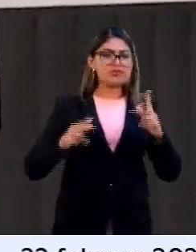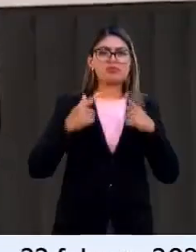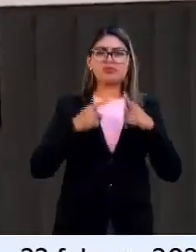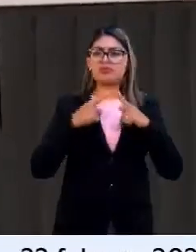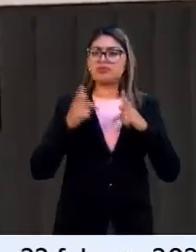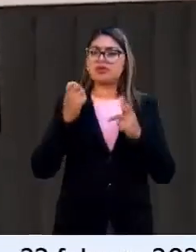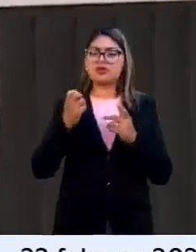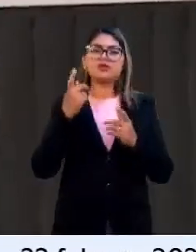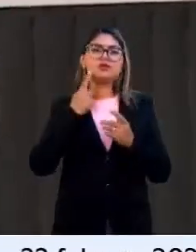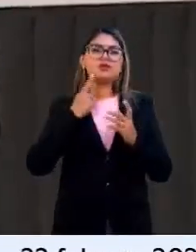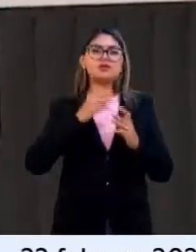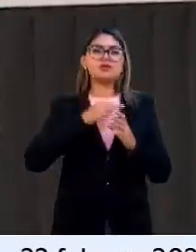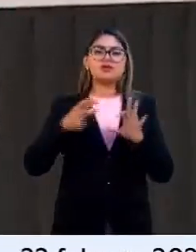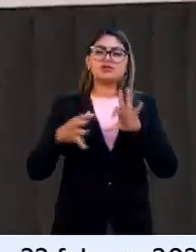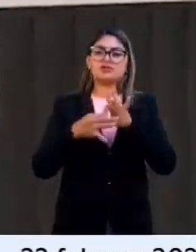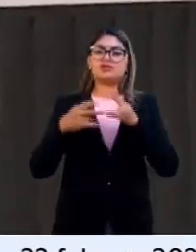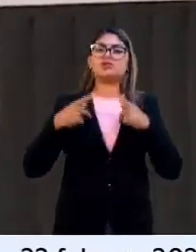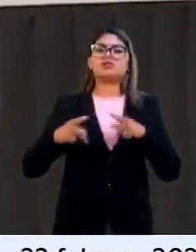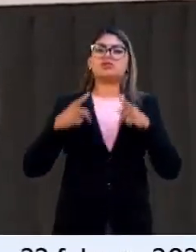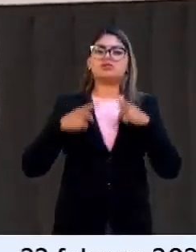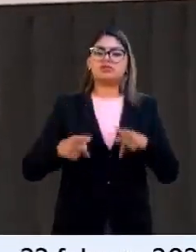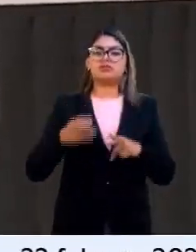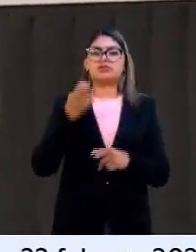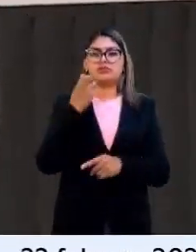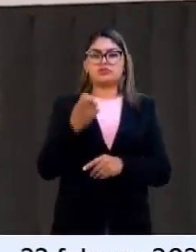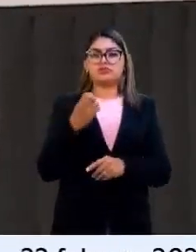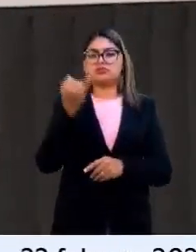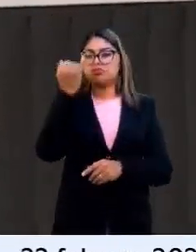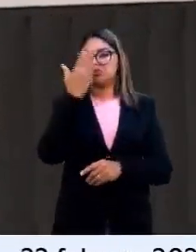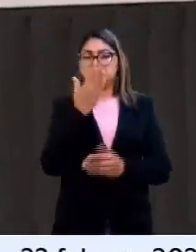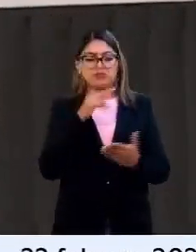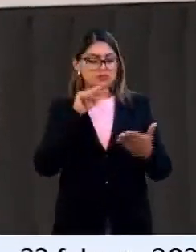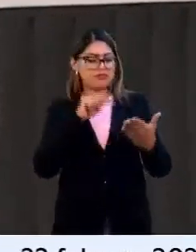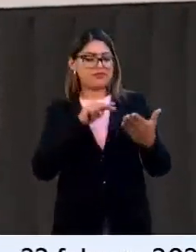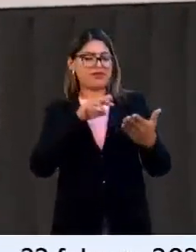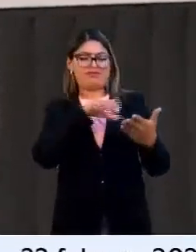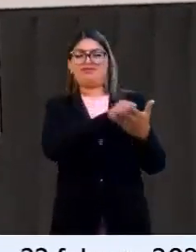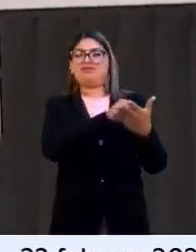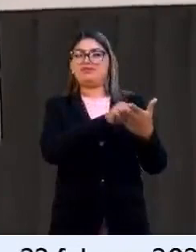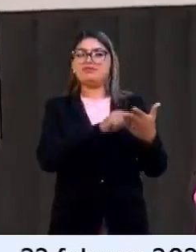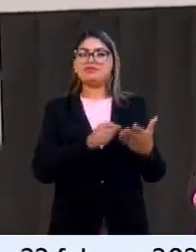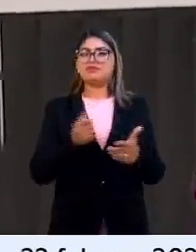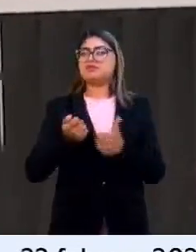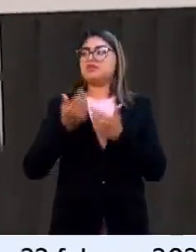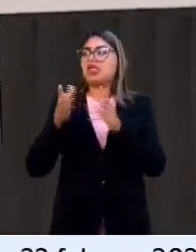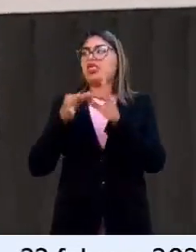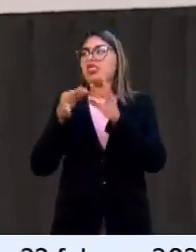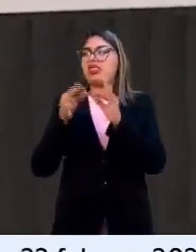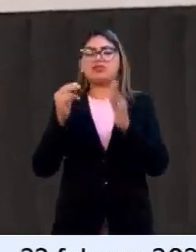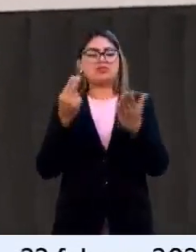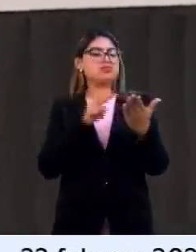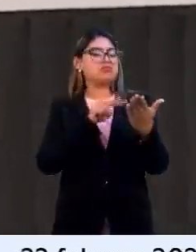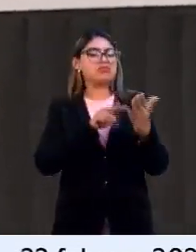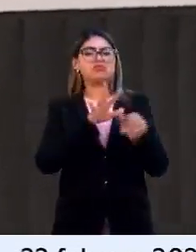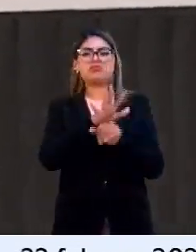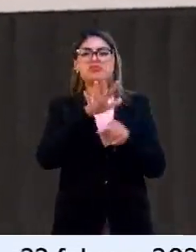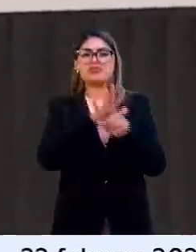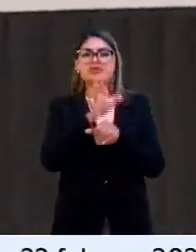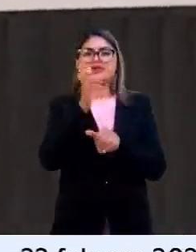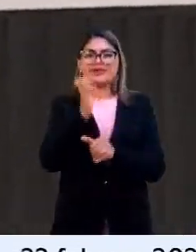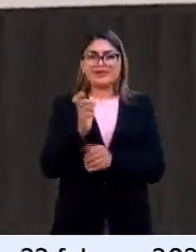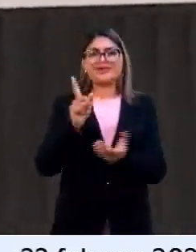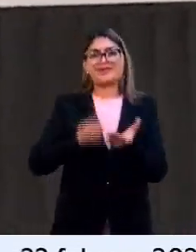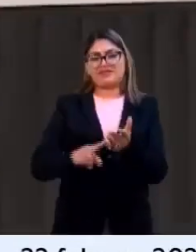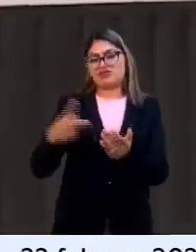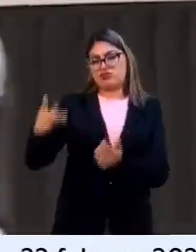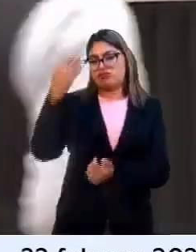parece de lo más acertado y como lo dije, una imagen dice más que mil palabras y sobre todo genera emociones, sentimientos y ese es el gran